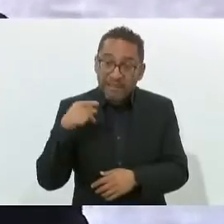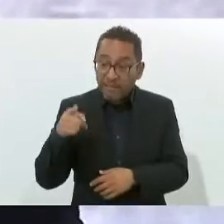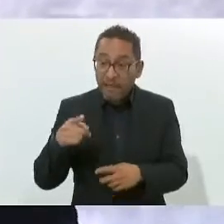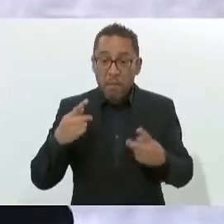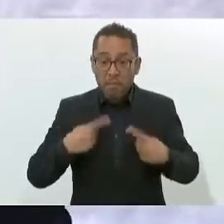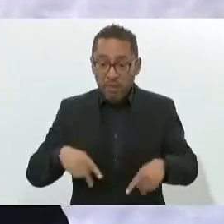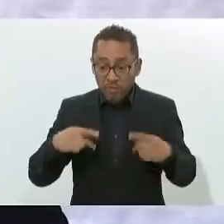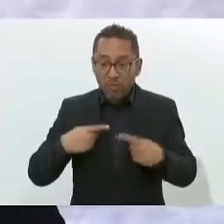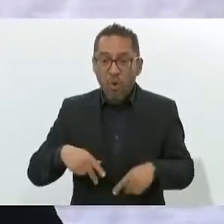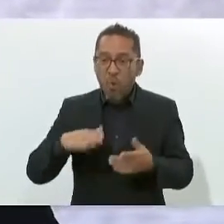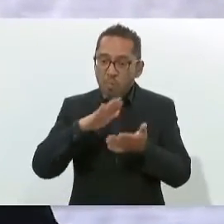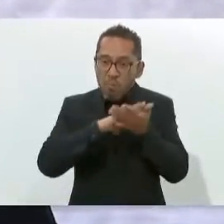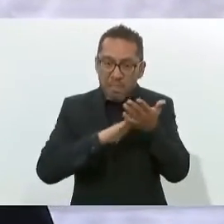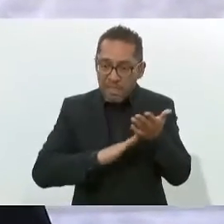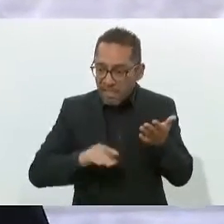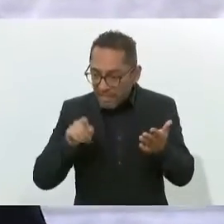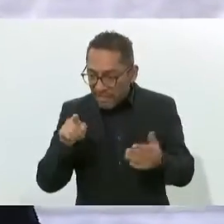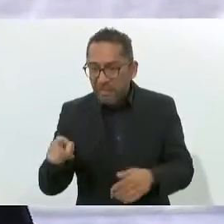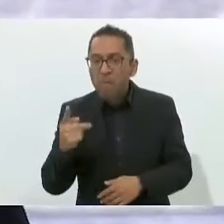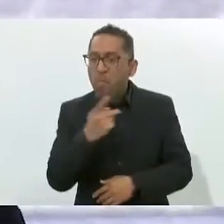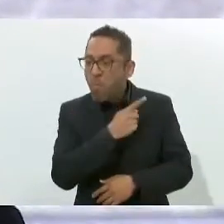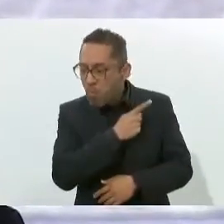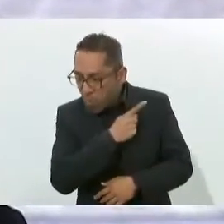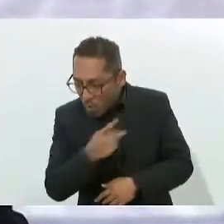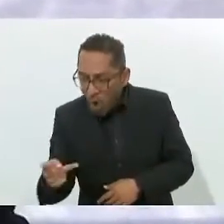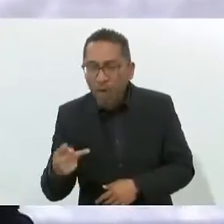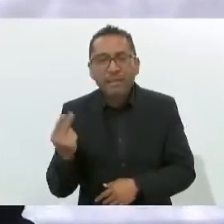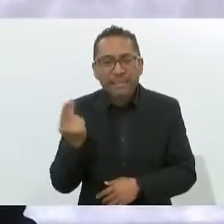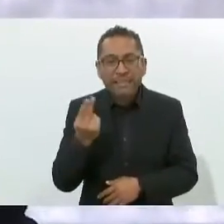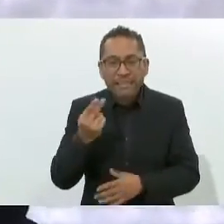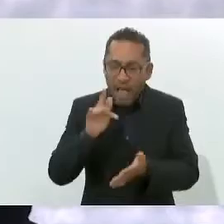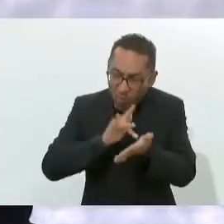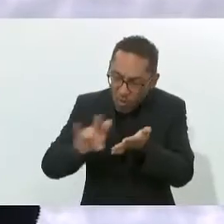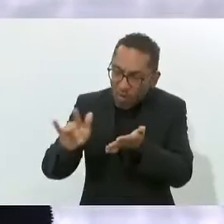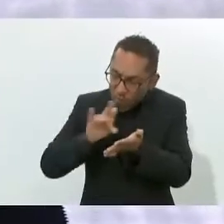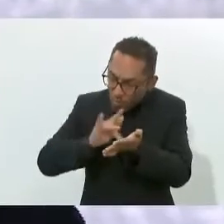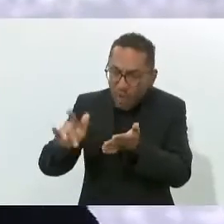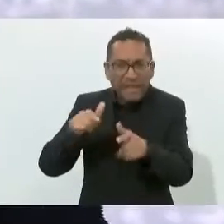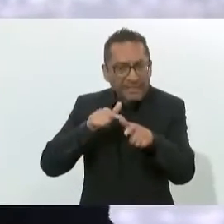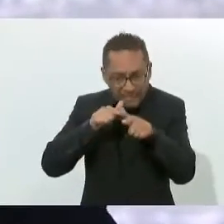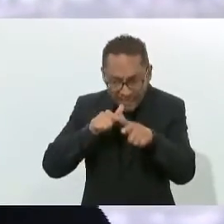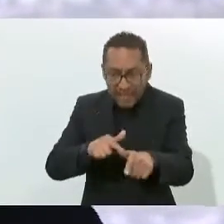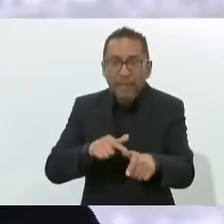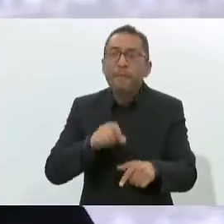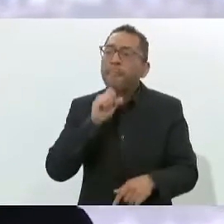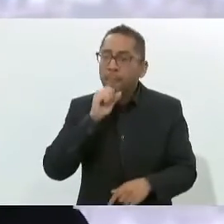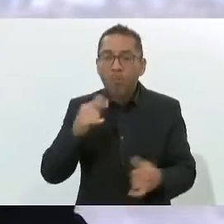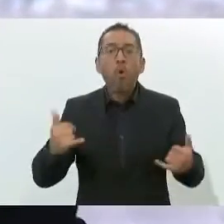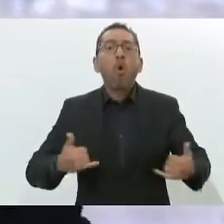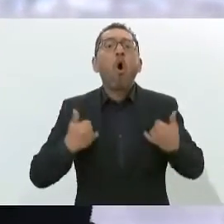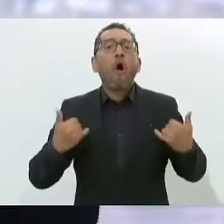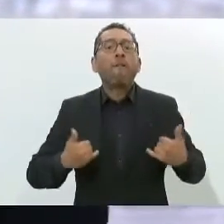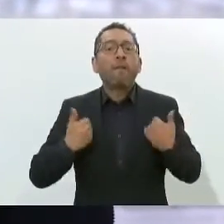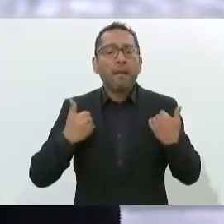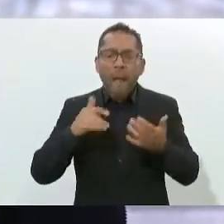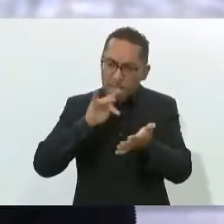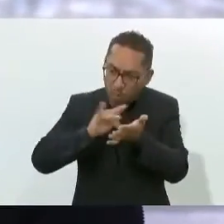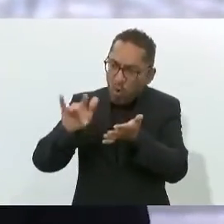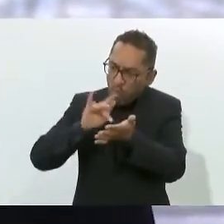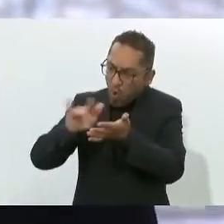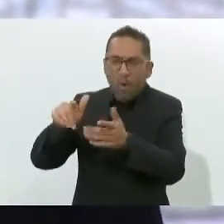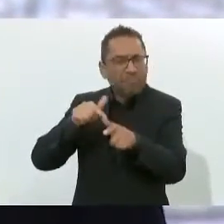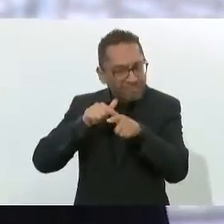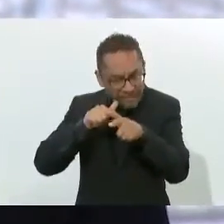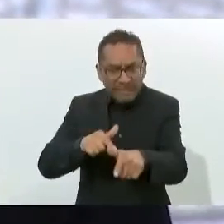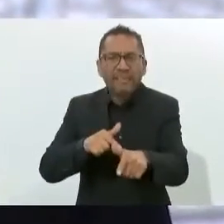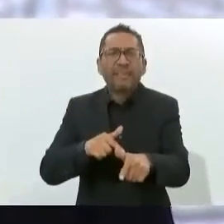humilde, a la gente pobre, y seguir apoyando a los jóvenes que se les